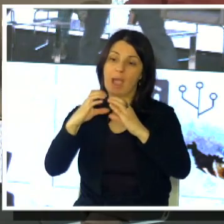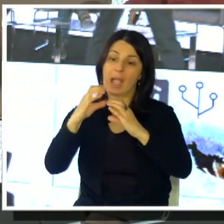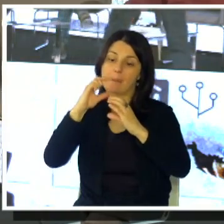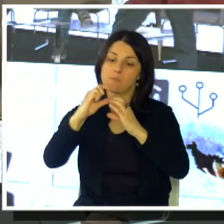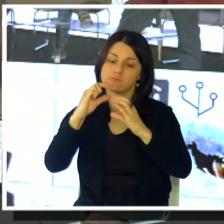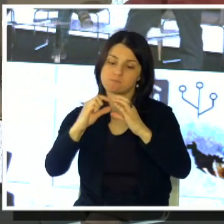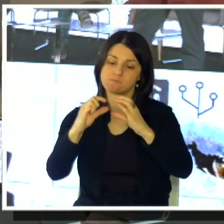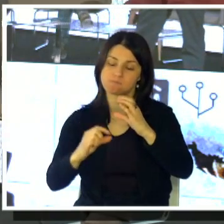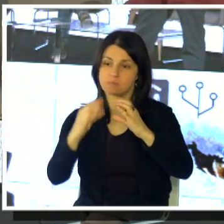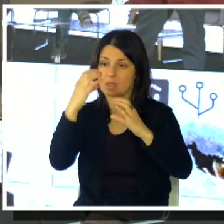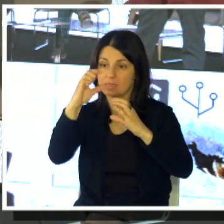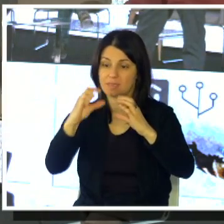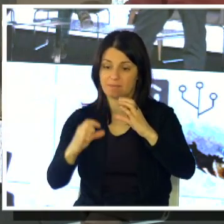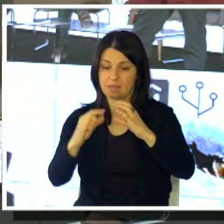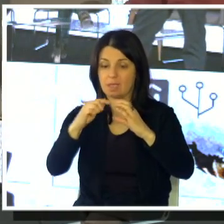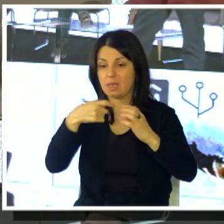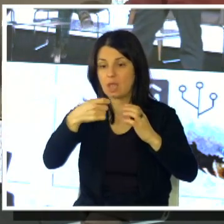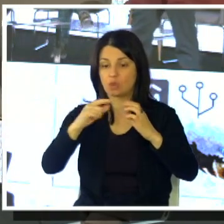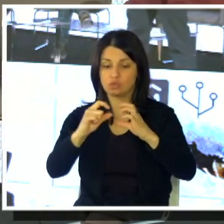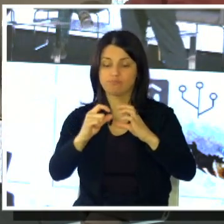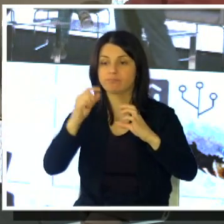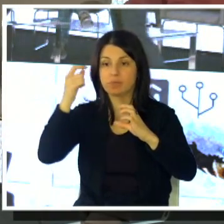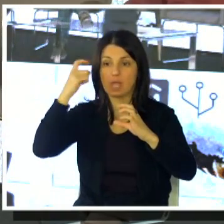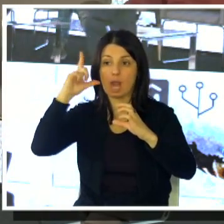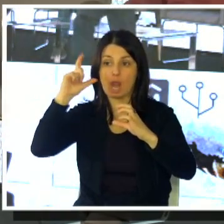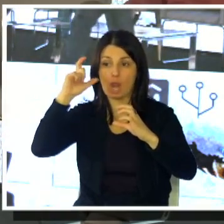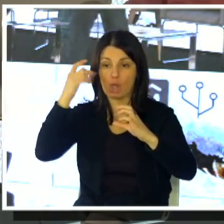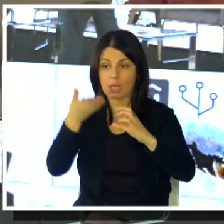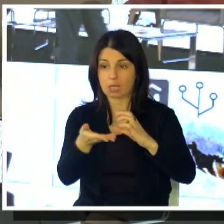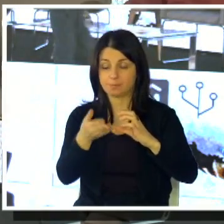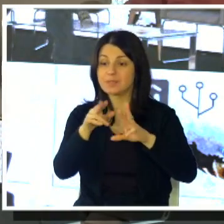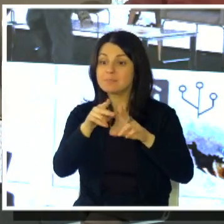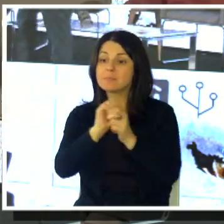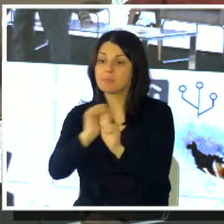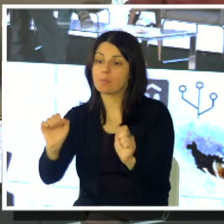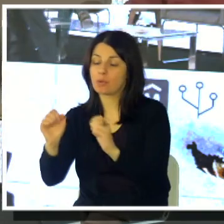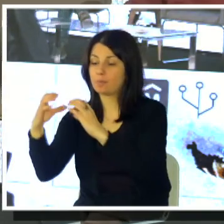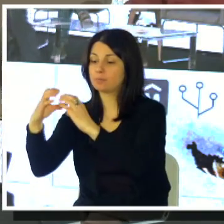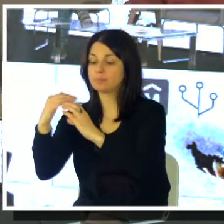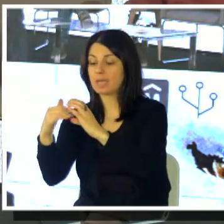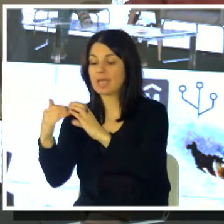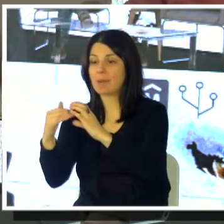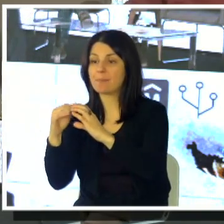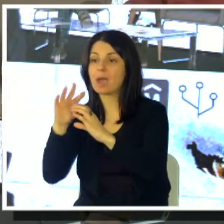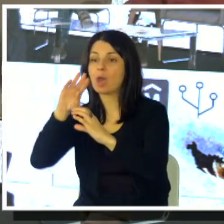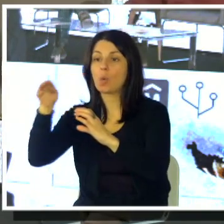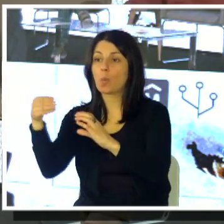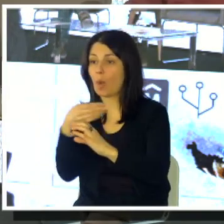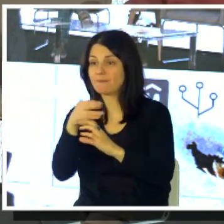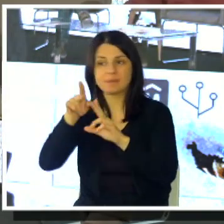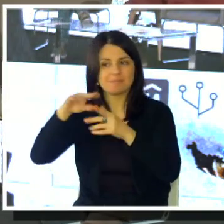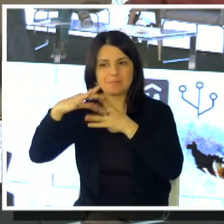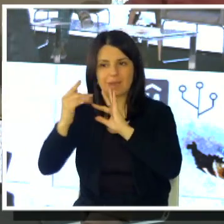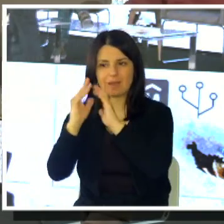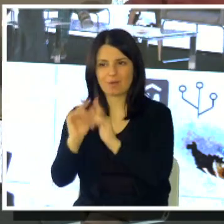de negocio, la lógica en estos componentes. El mismo caso lo podemos llevar a la capa web. Podemos aplicar el mismo enfoque, la misma arquitectura a la